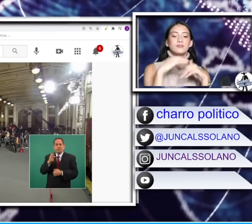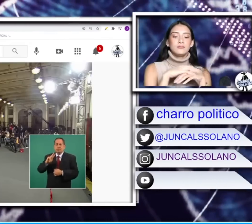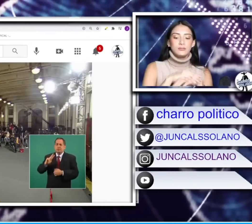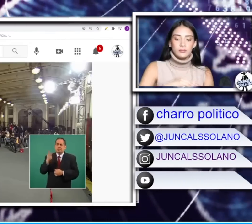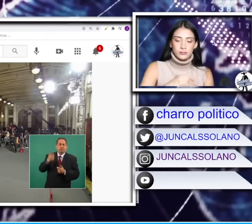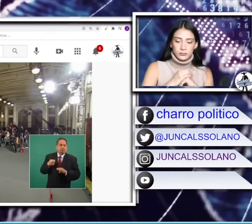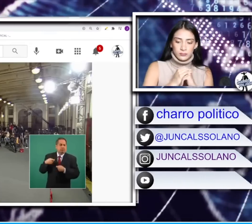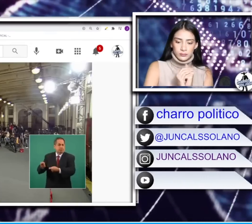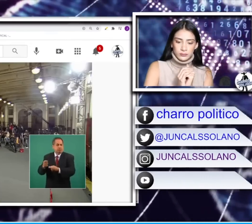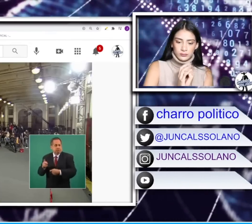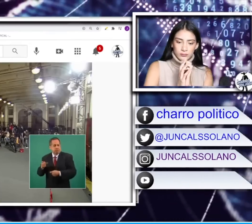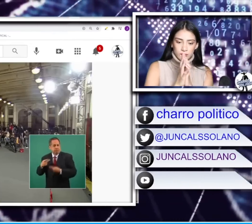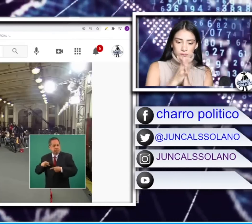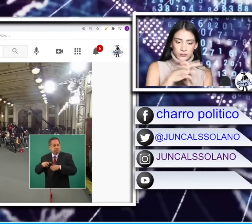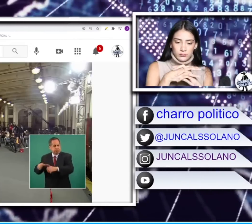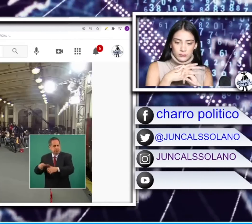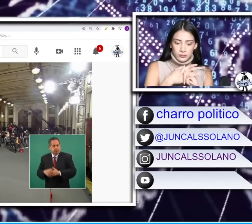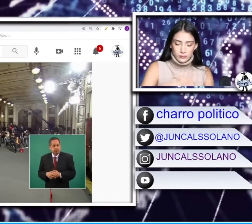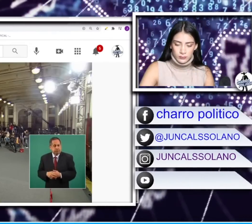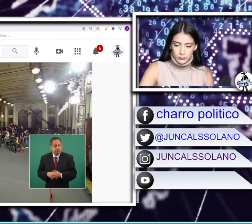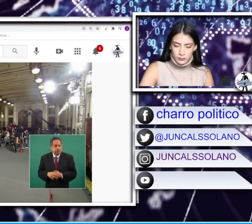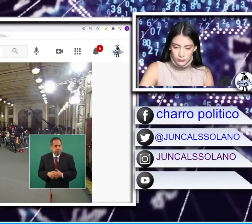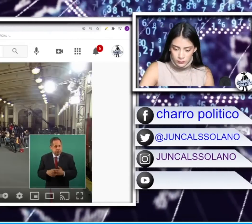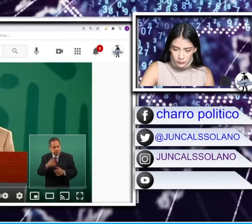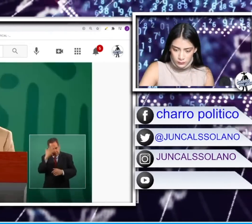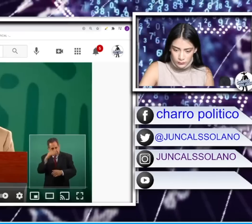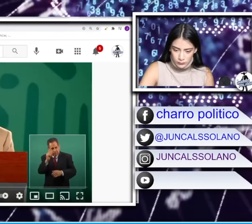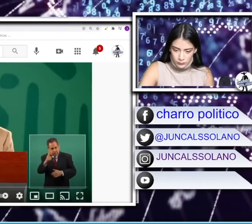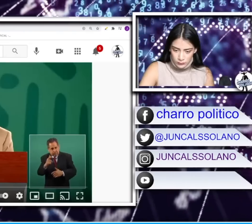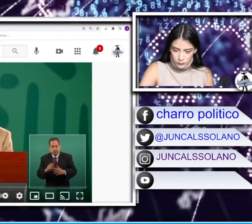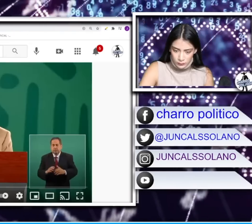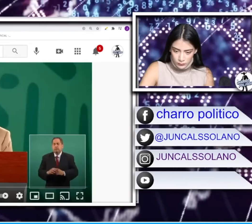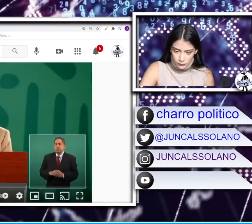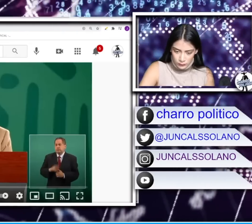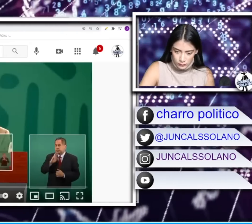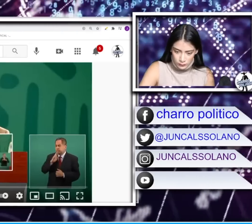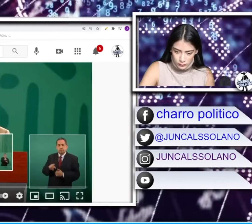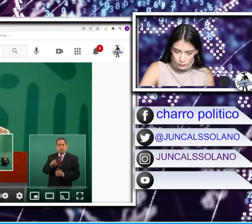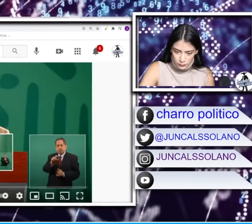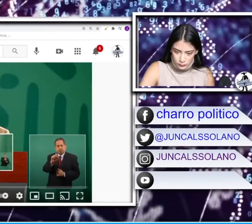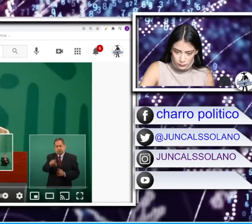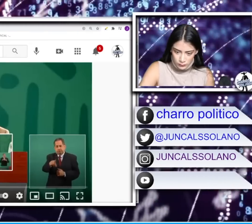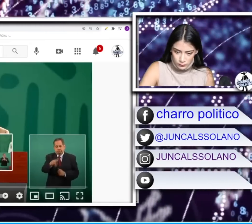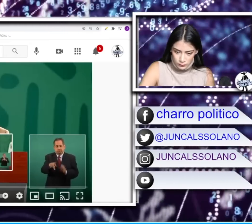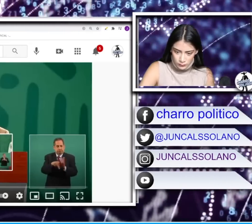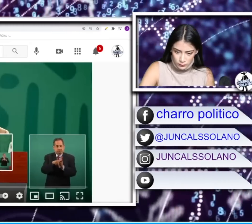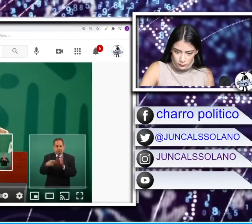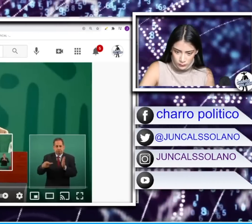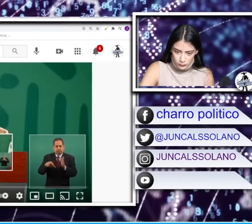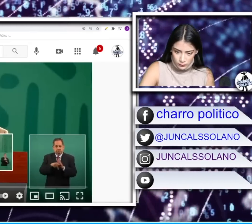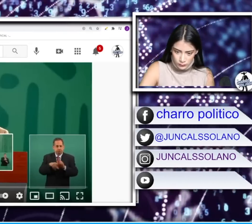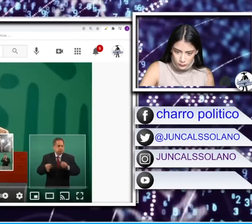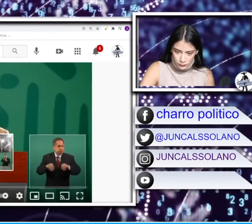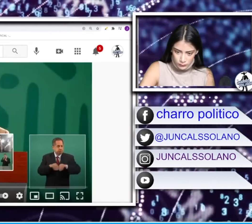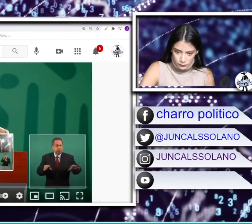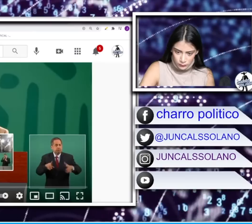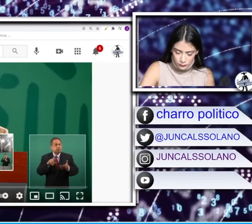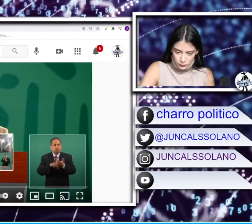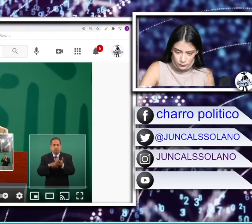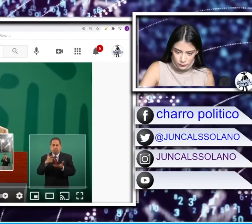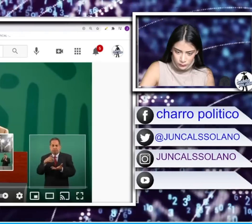información? La información que tengo es también de los periódicos, de estos montos que están en